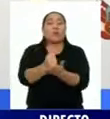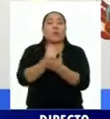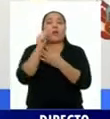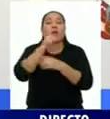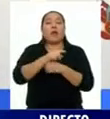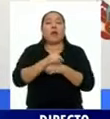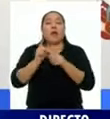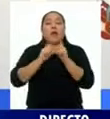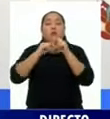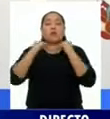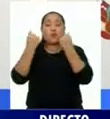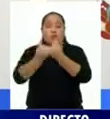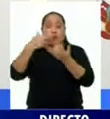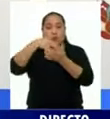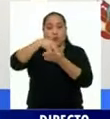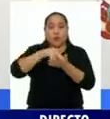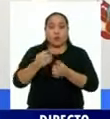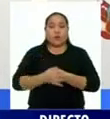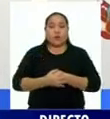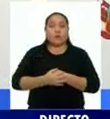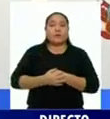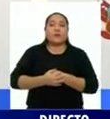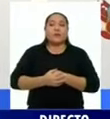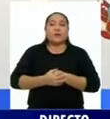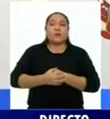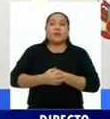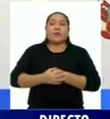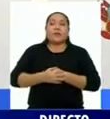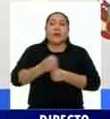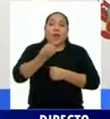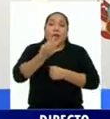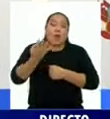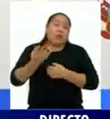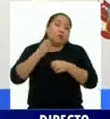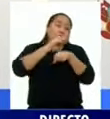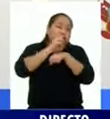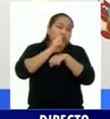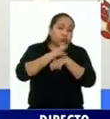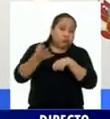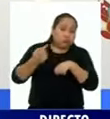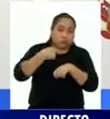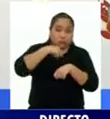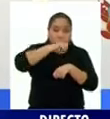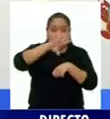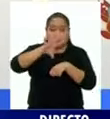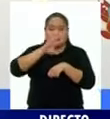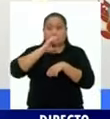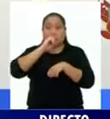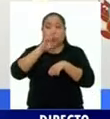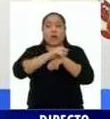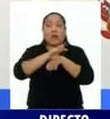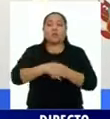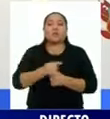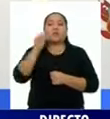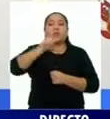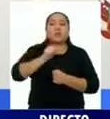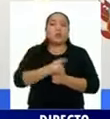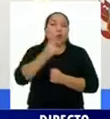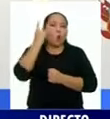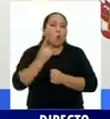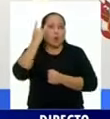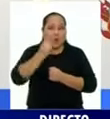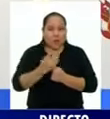sectores vulnerables. Entonces, si alguna sugerencia daría es tener lo más